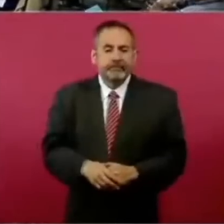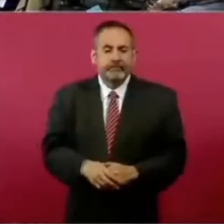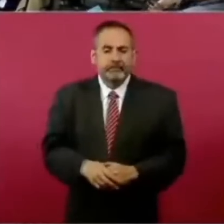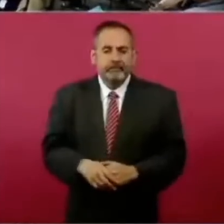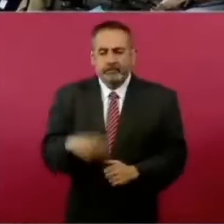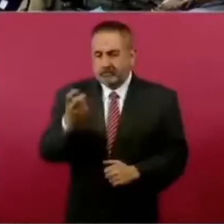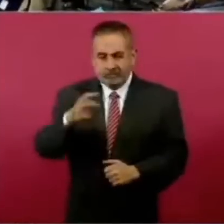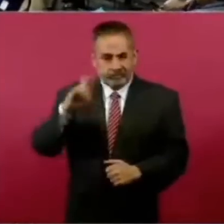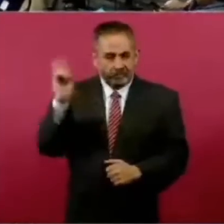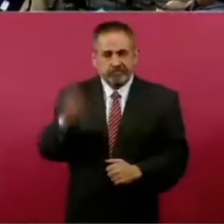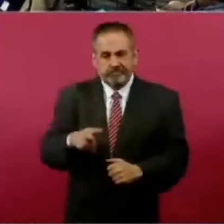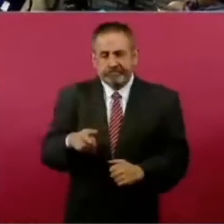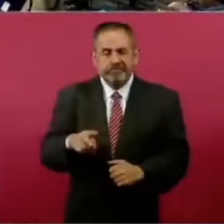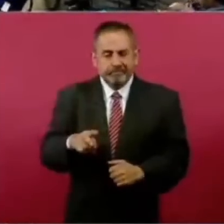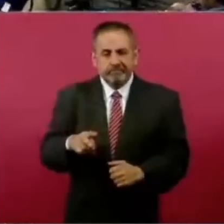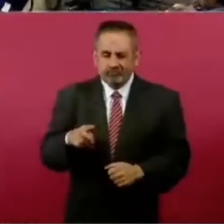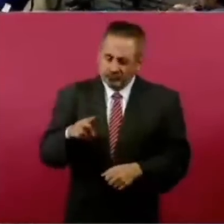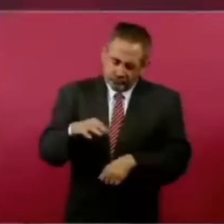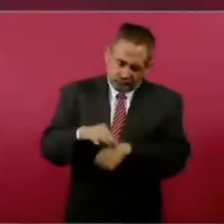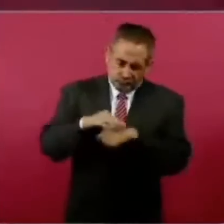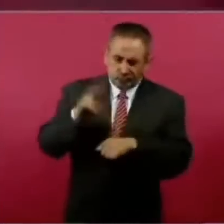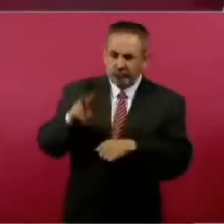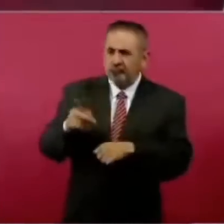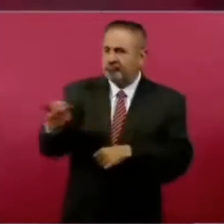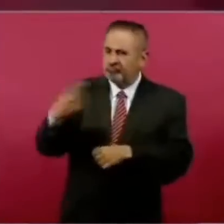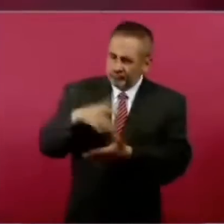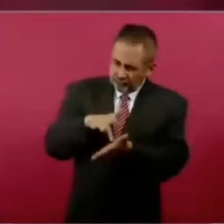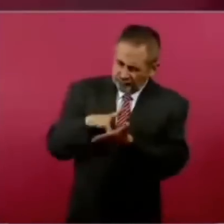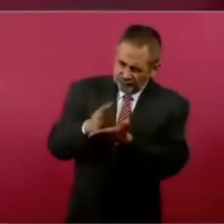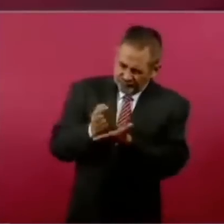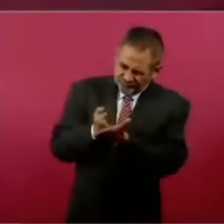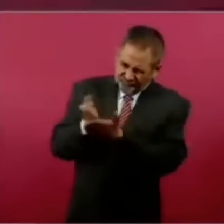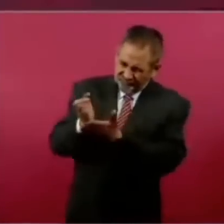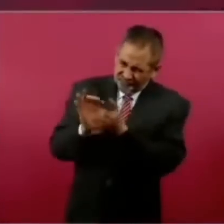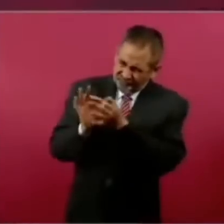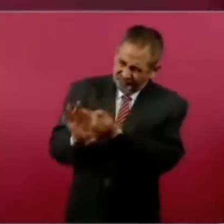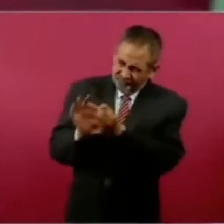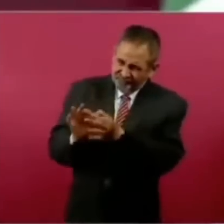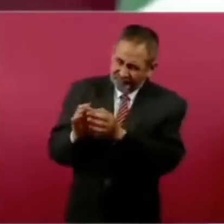Esa es la verdadera, auténtica lealtad.